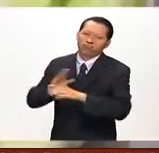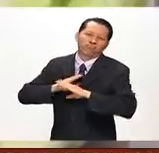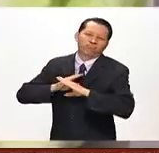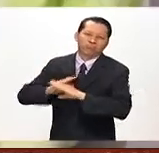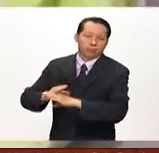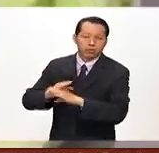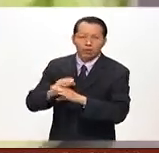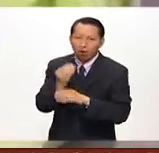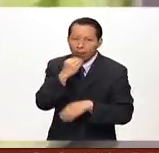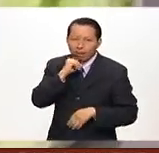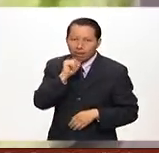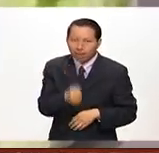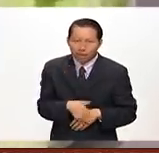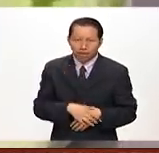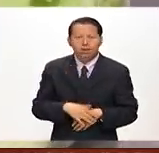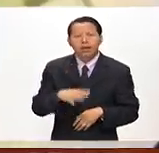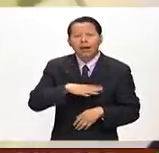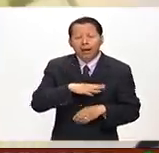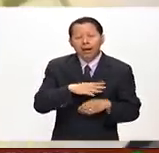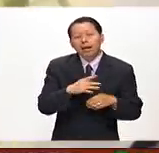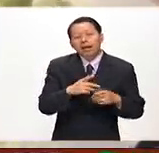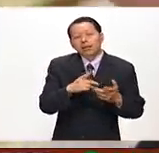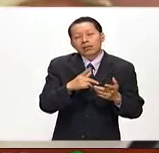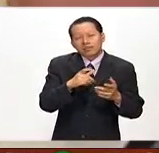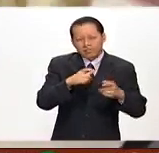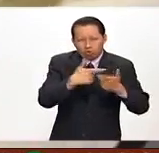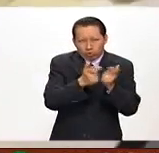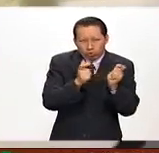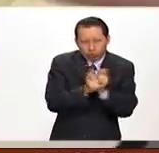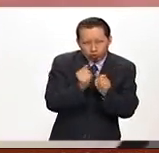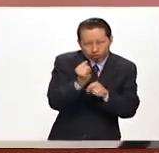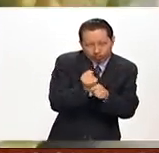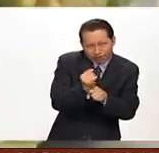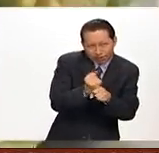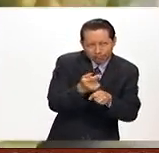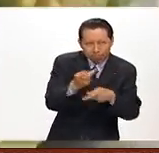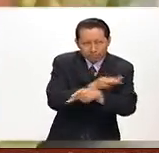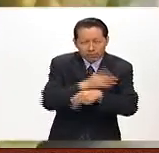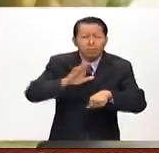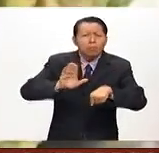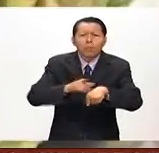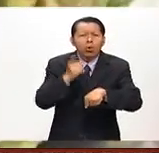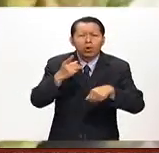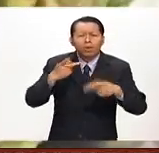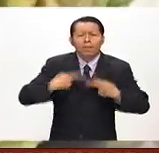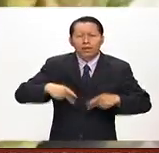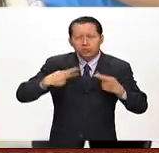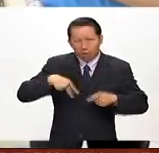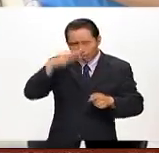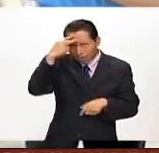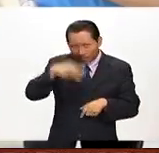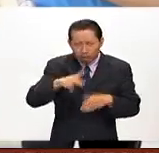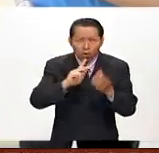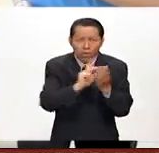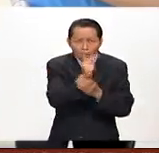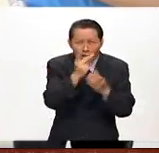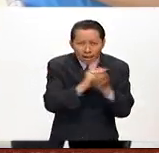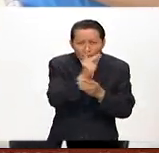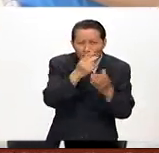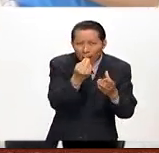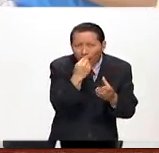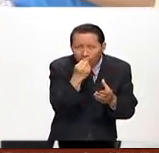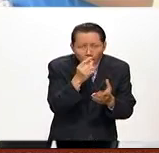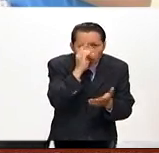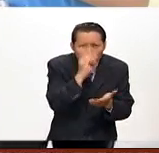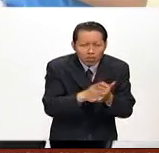realizada por el Gabinete de Comunicación Estratégica sobre las razones que llevan a los mexicanos a adoptar una dieta vegetariana o vegana, en primer